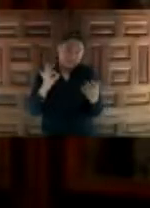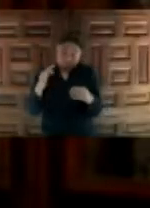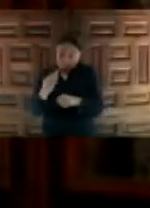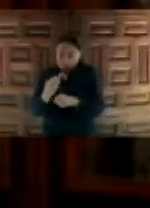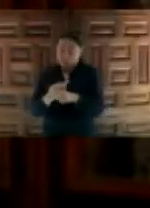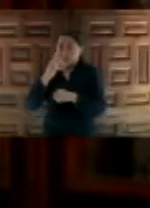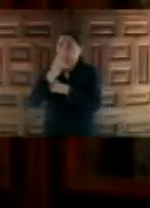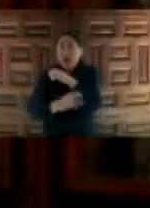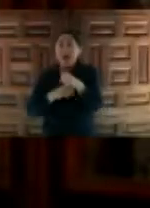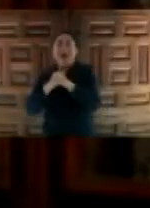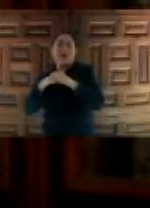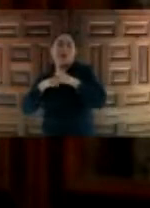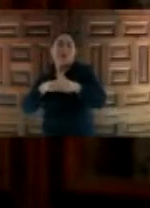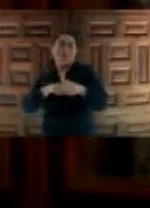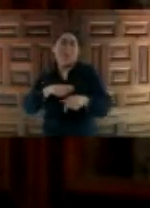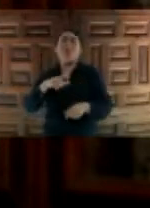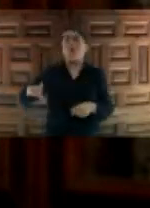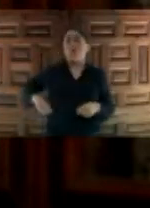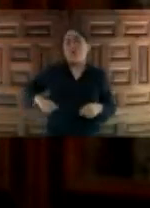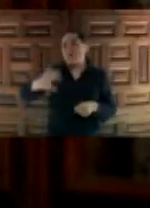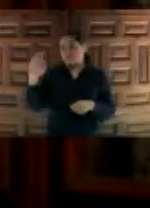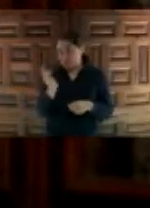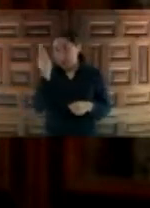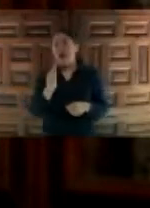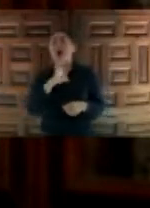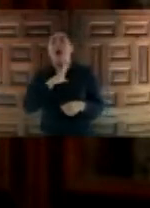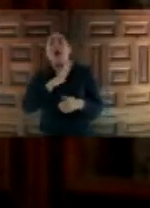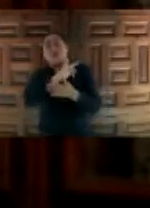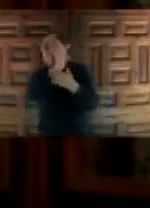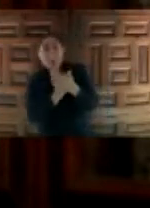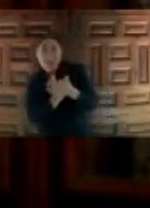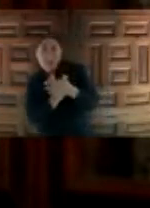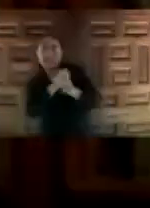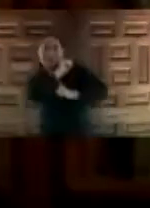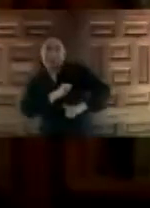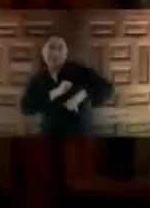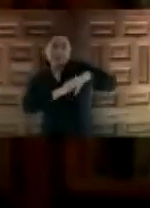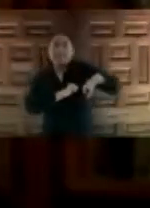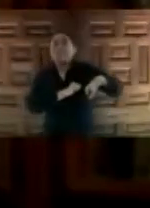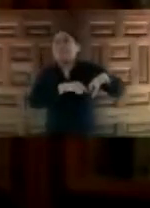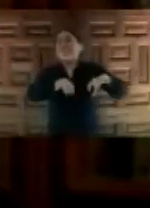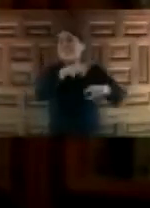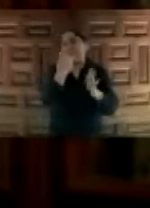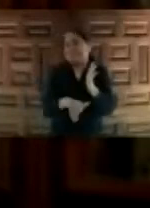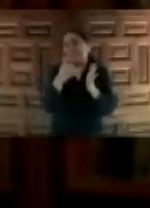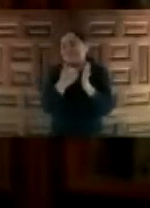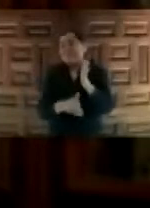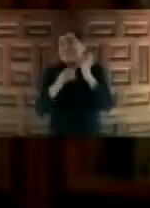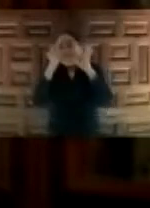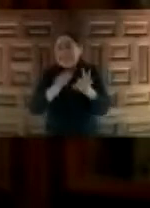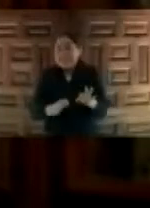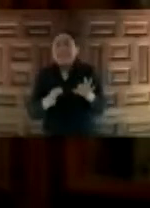este gobierno federal y tenemos un programa sectorial que ha dejado mucho que desear, porque es un programa sectorial mal